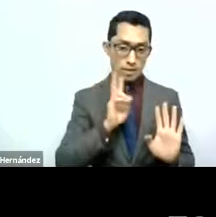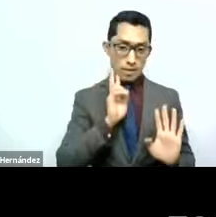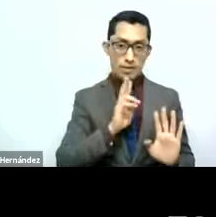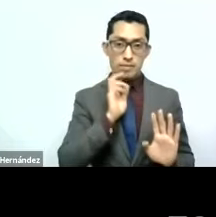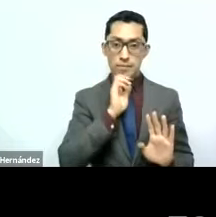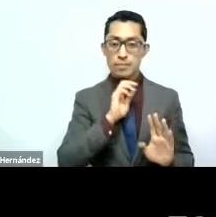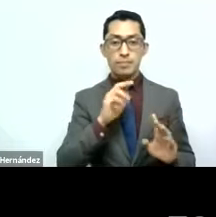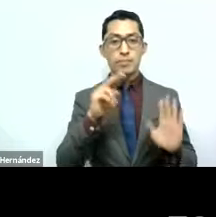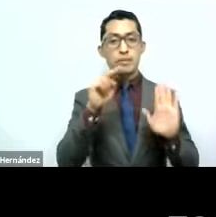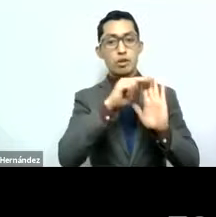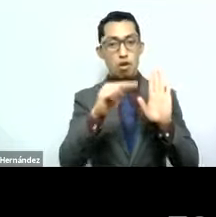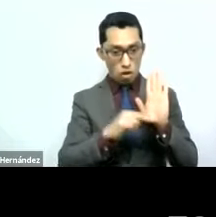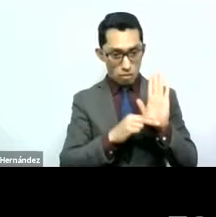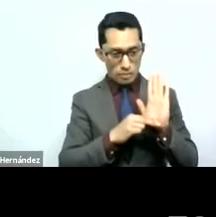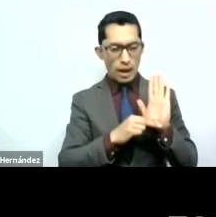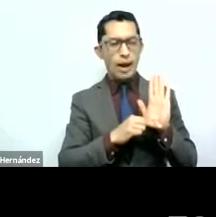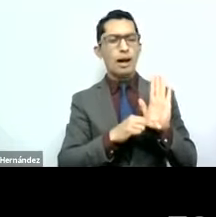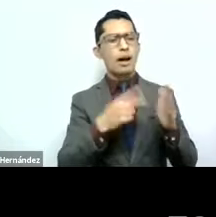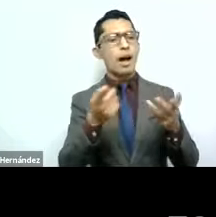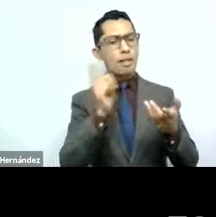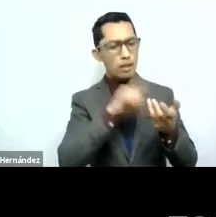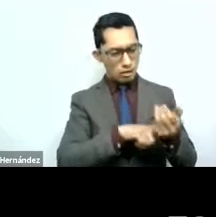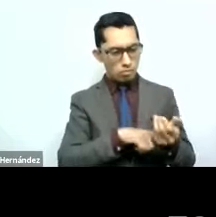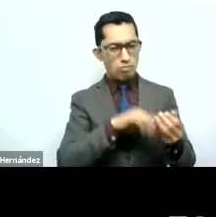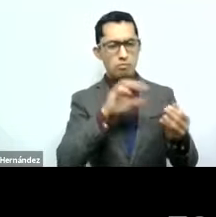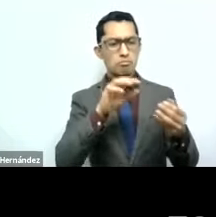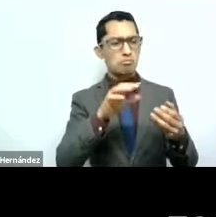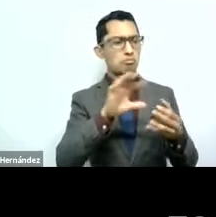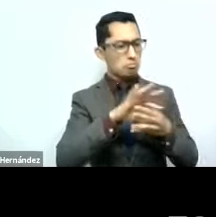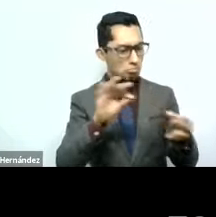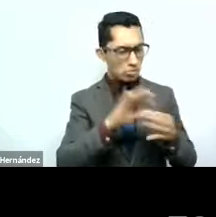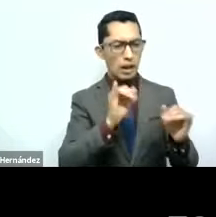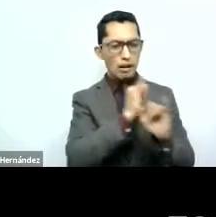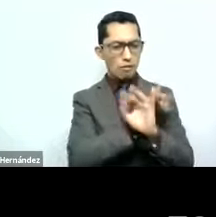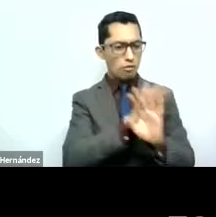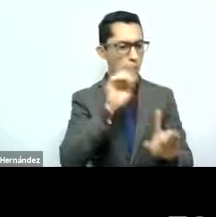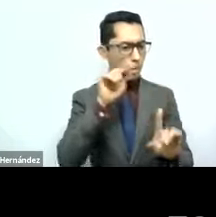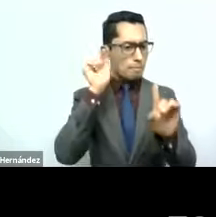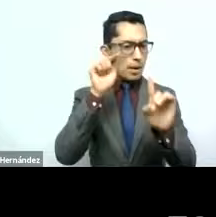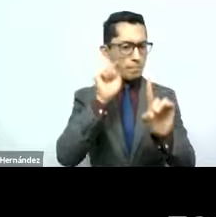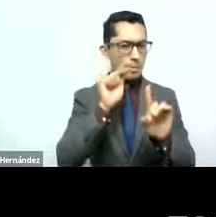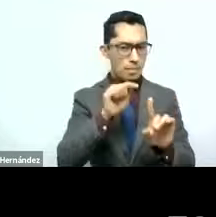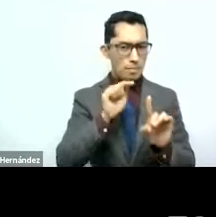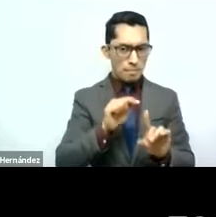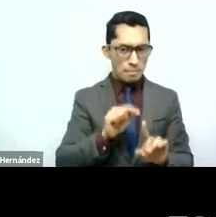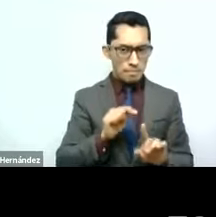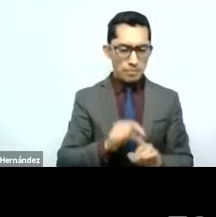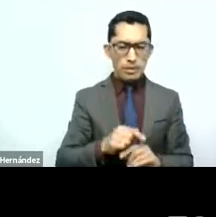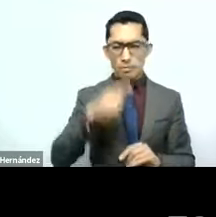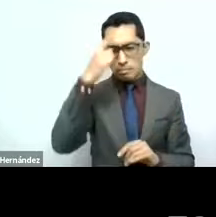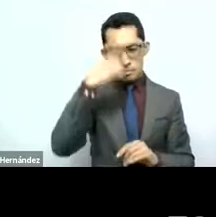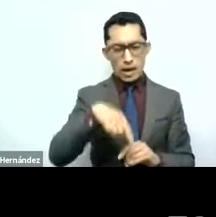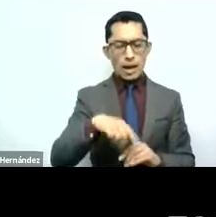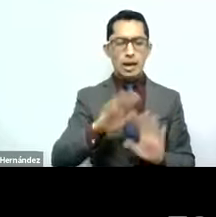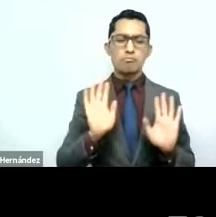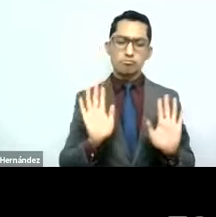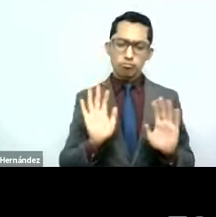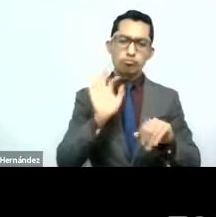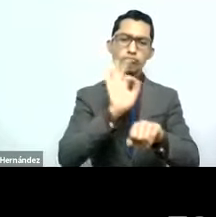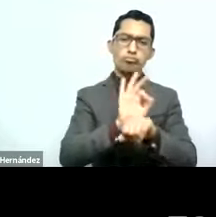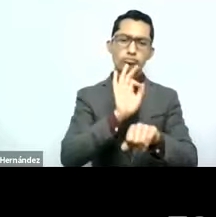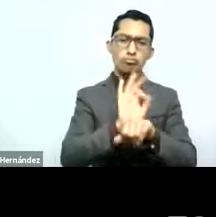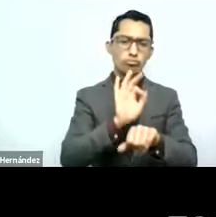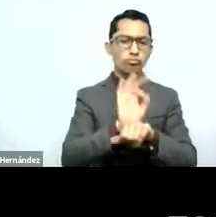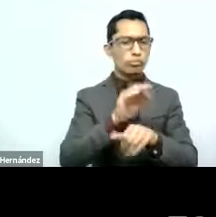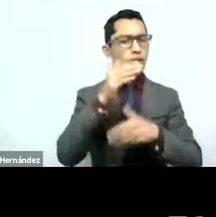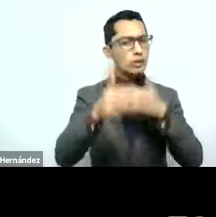en realidad contiene una acción afirmativa y define las acciones afirmativas como medidas temporales encaminadas